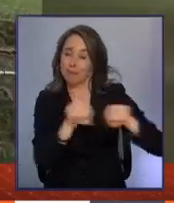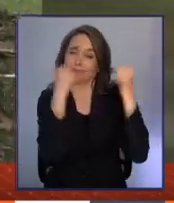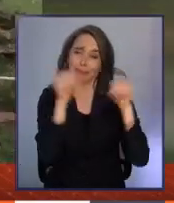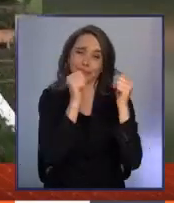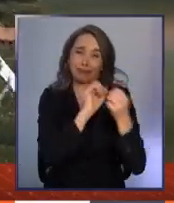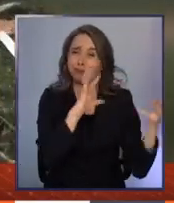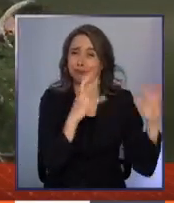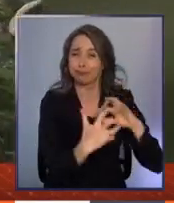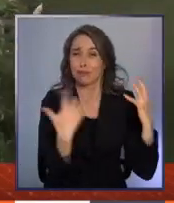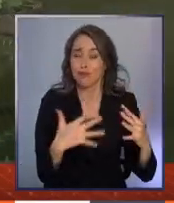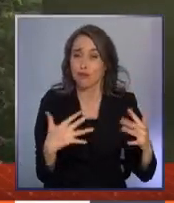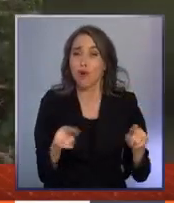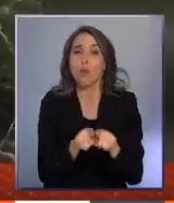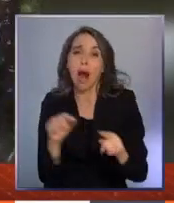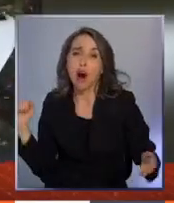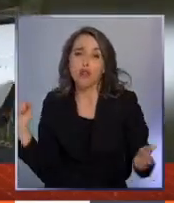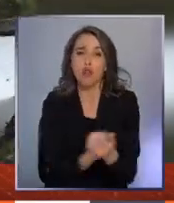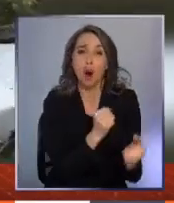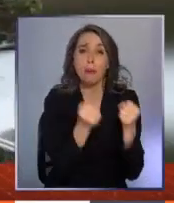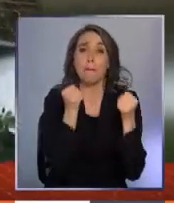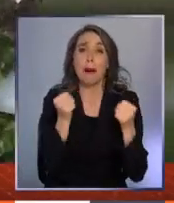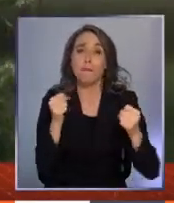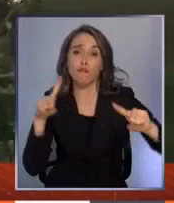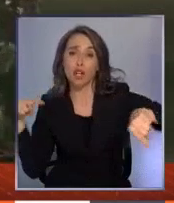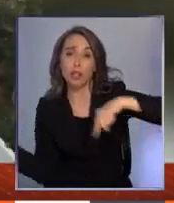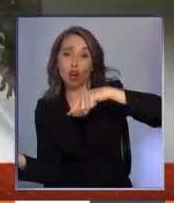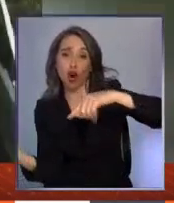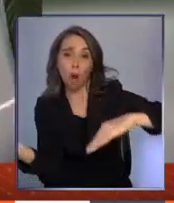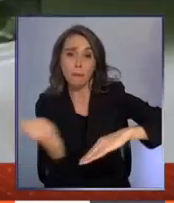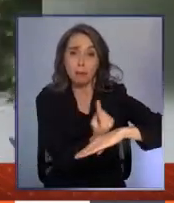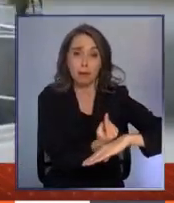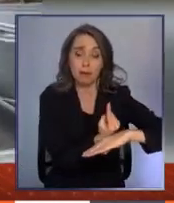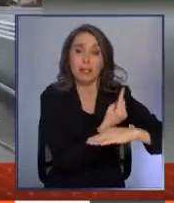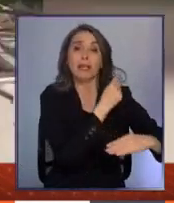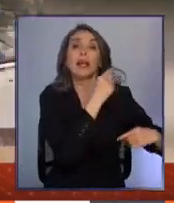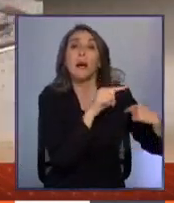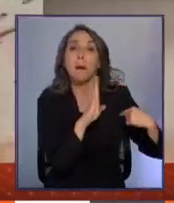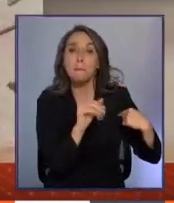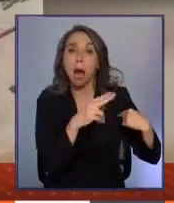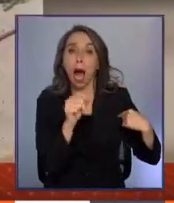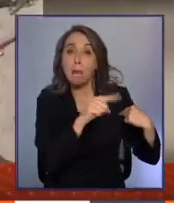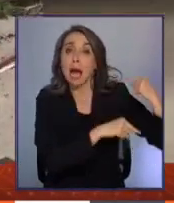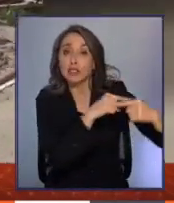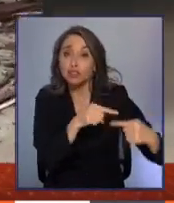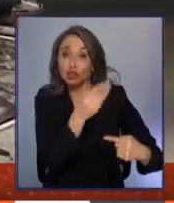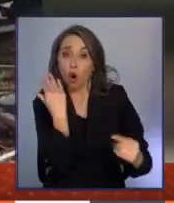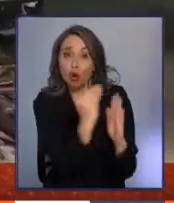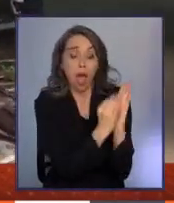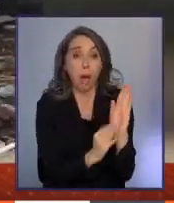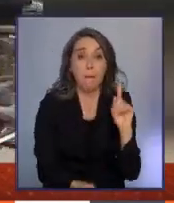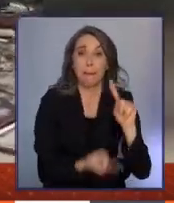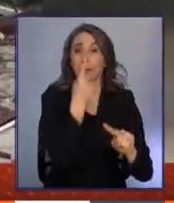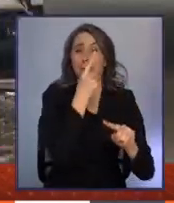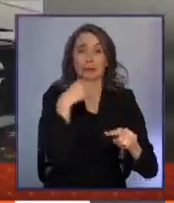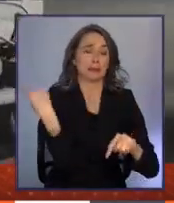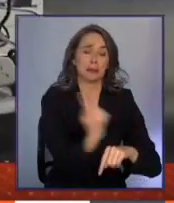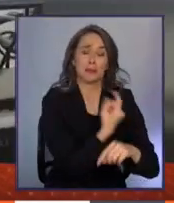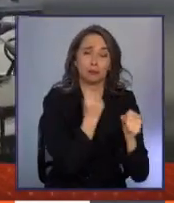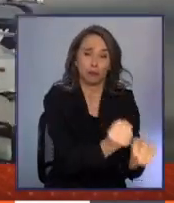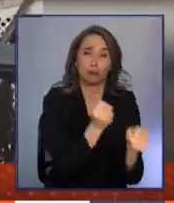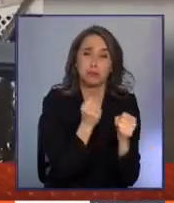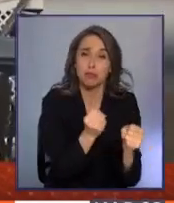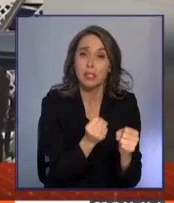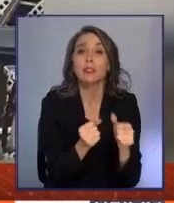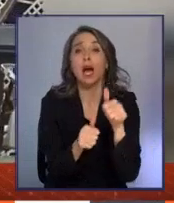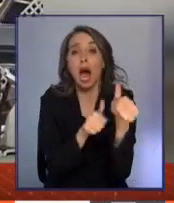se trata del huracán más fuerte en golpear Bahamas en la historia moderna de ese archipiélago. Ha sido devastador, han dicho